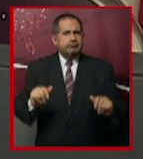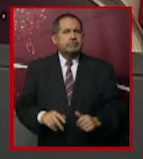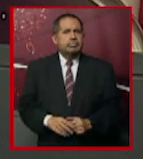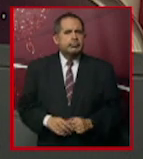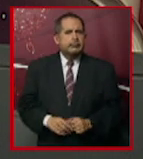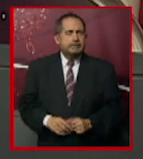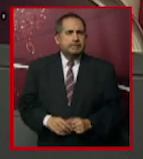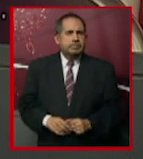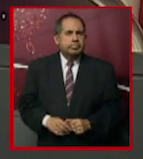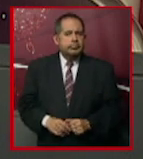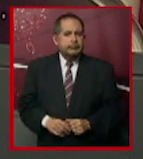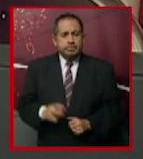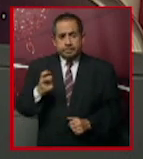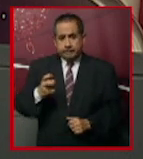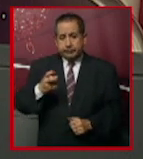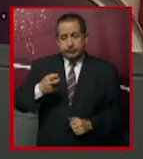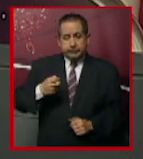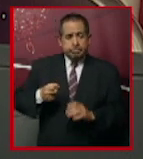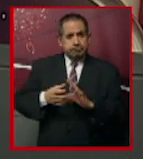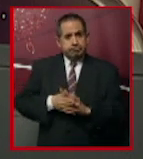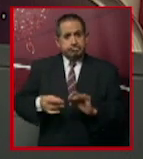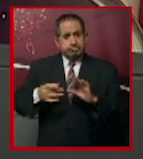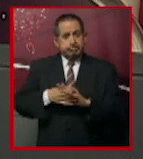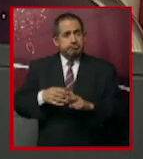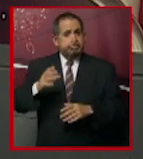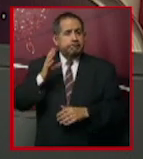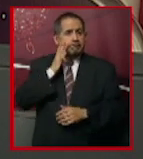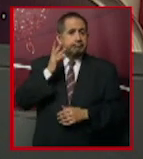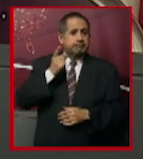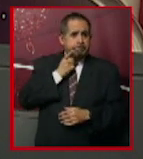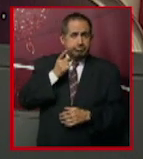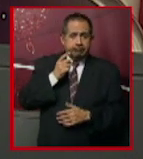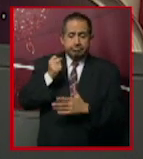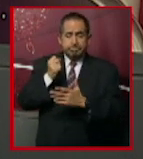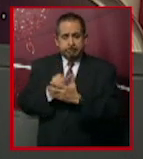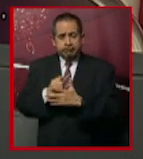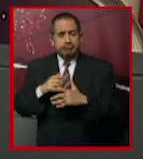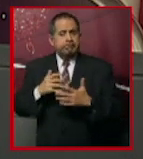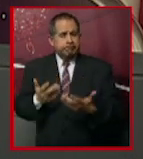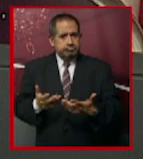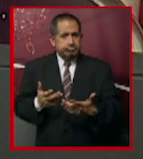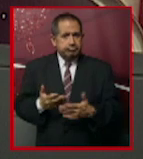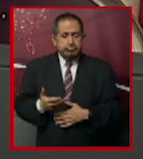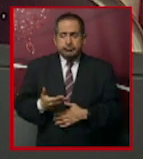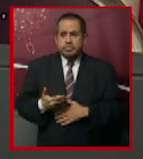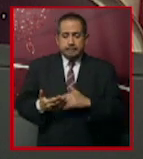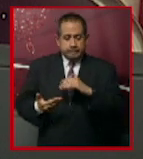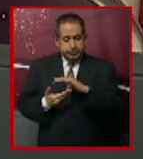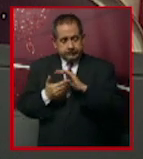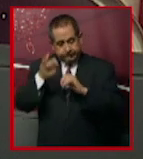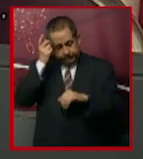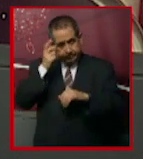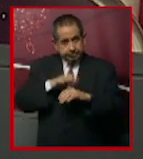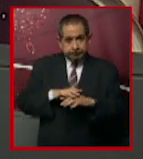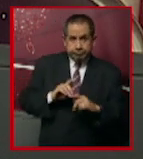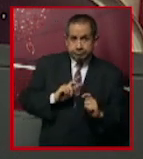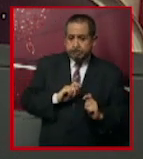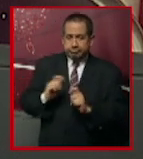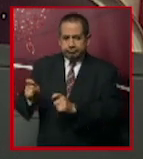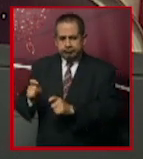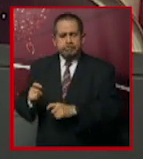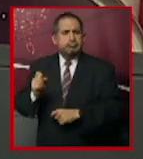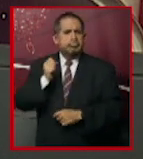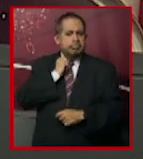Bueno, luego de estos pronunciamientos en la Cámara de Diputados, el presidente previamente de la mesa directiva había hecho el turno al